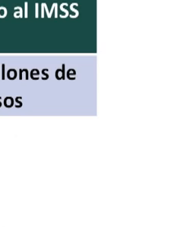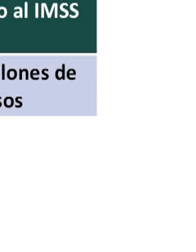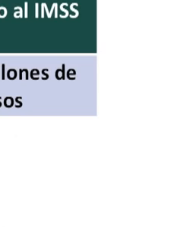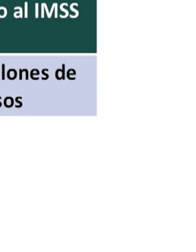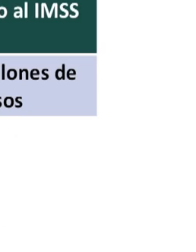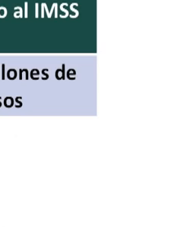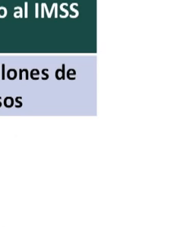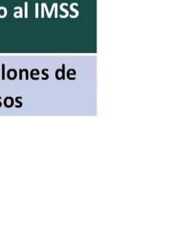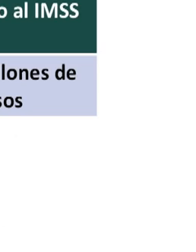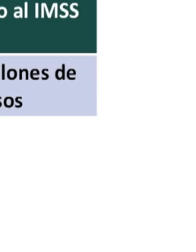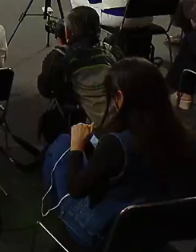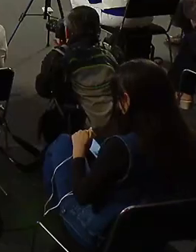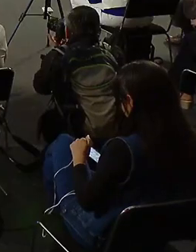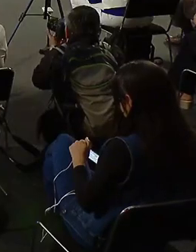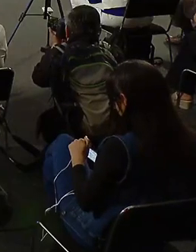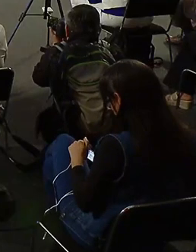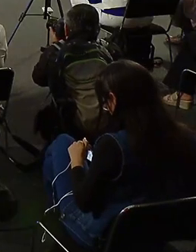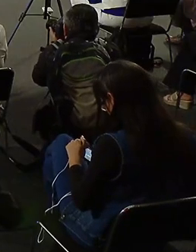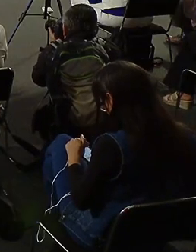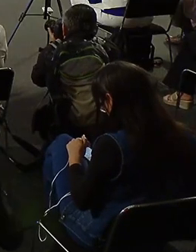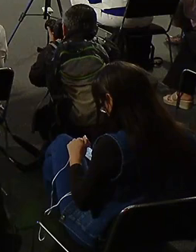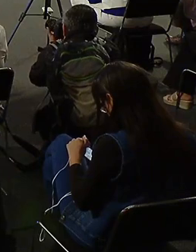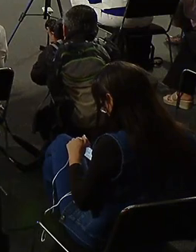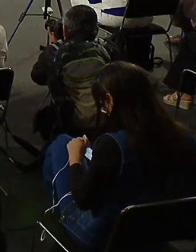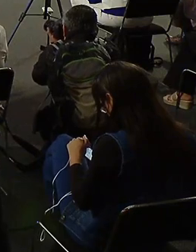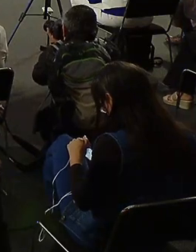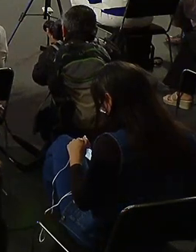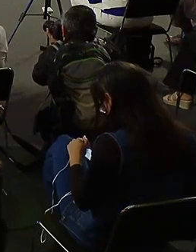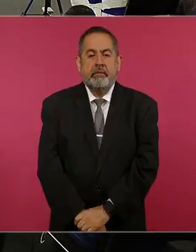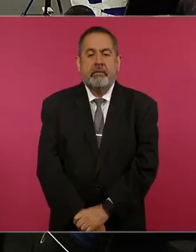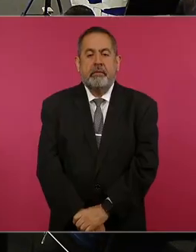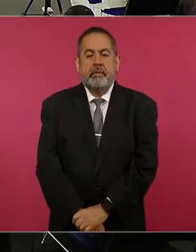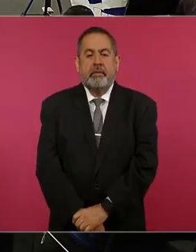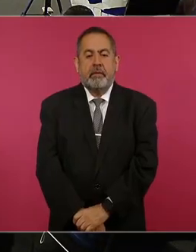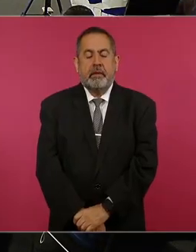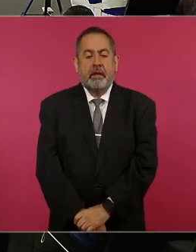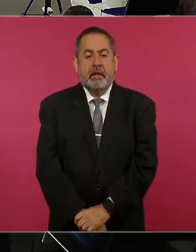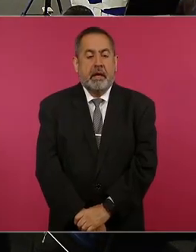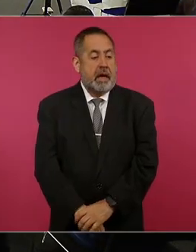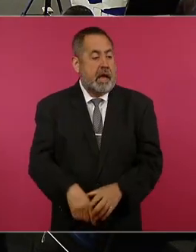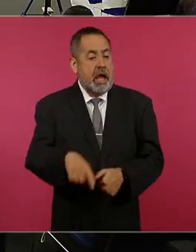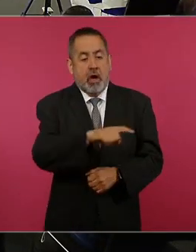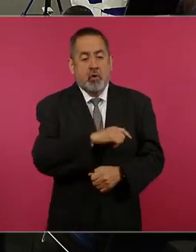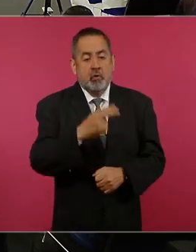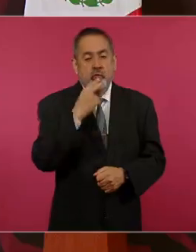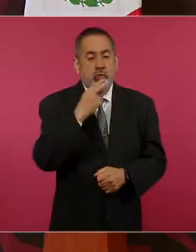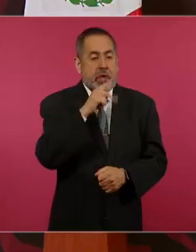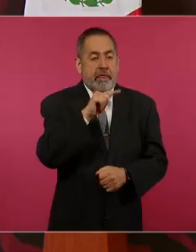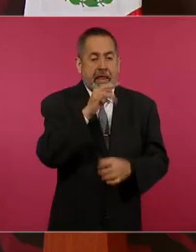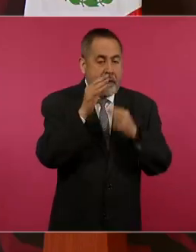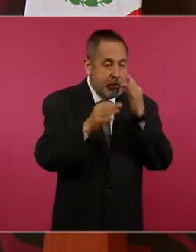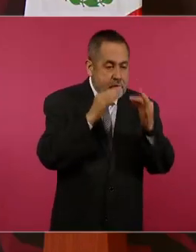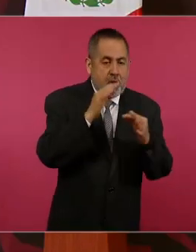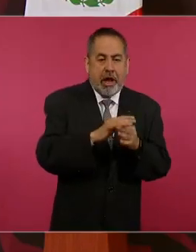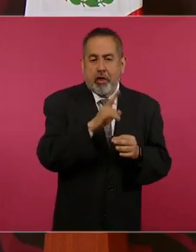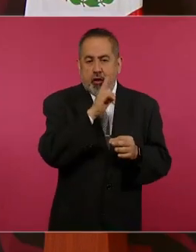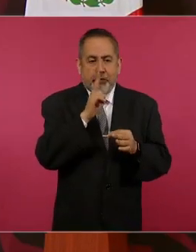Entonces, utilizan la televisora y los noticieros